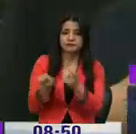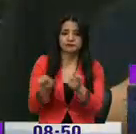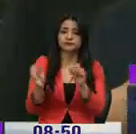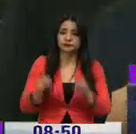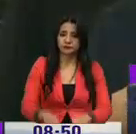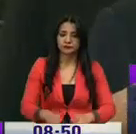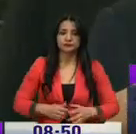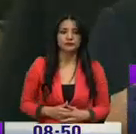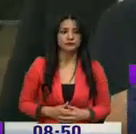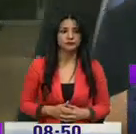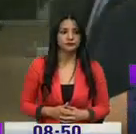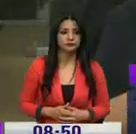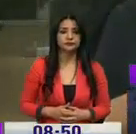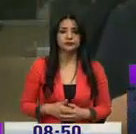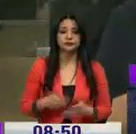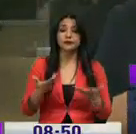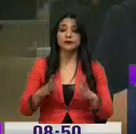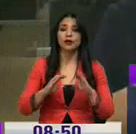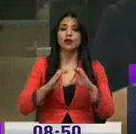Nosotros tenemos una comisión